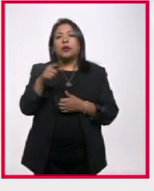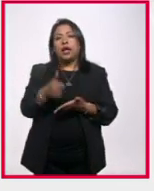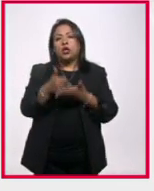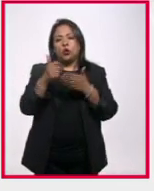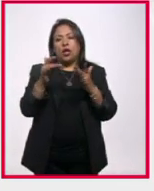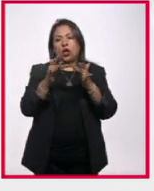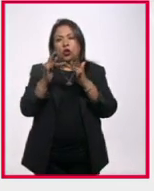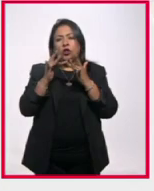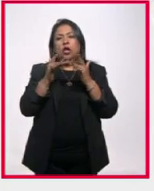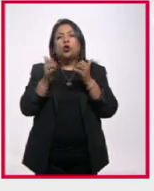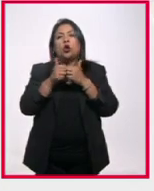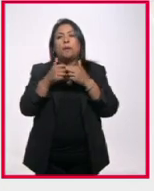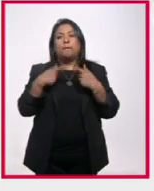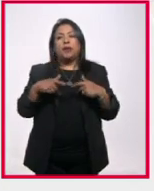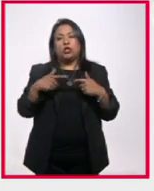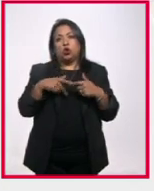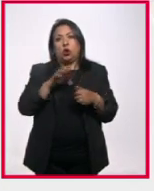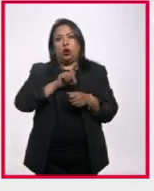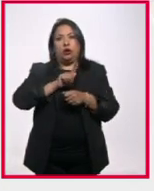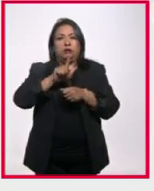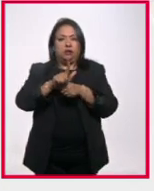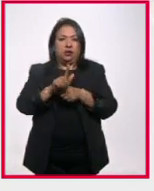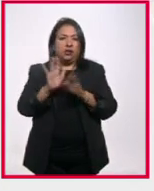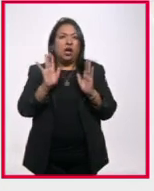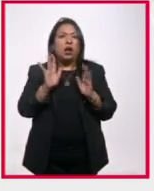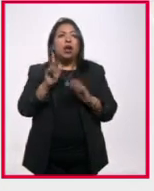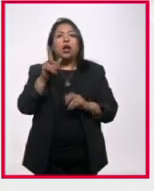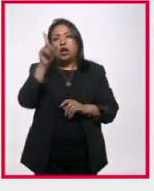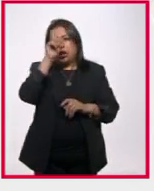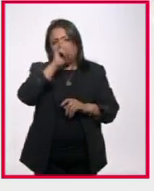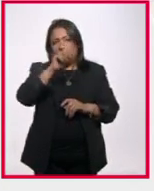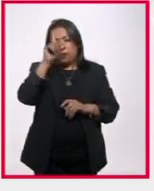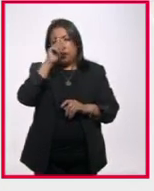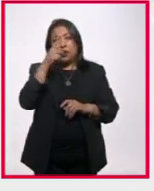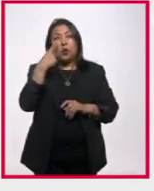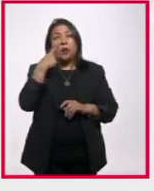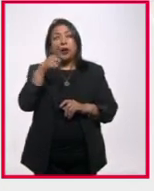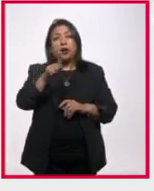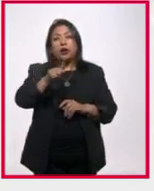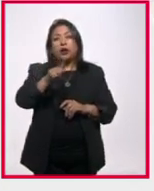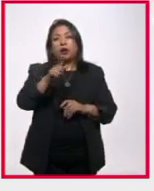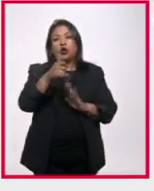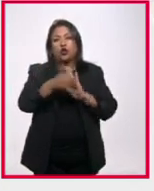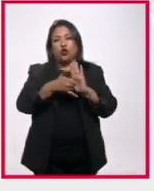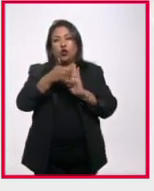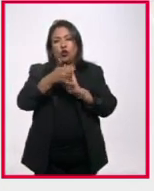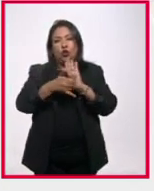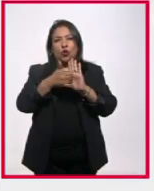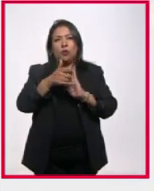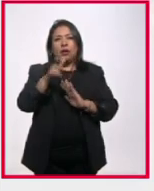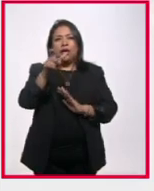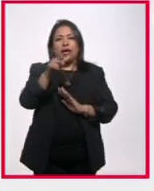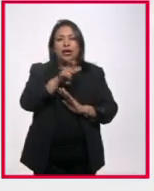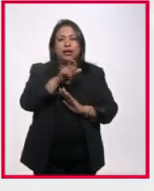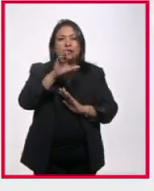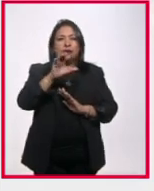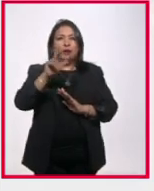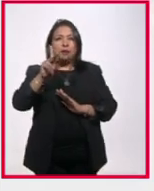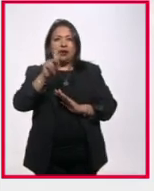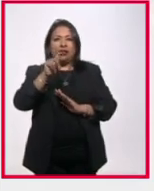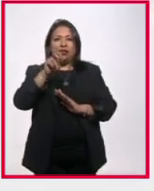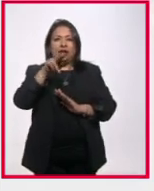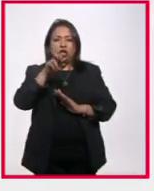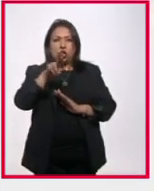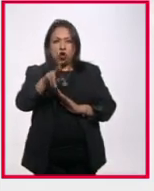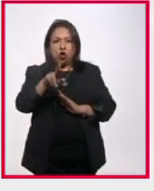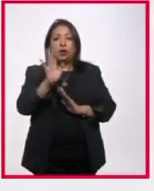estar en contacto mucho con público especializado. Les recomiendo que entren al canal de YouTube XCP Tenor,